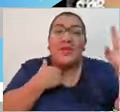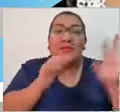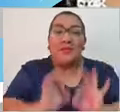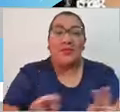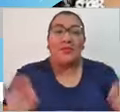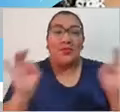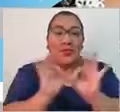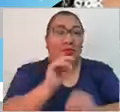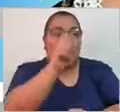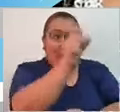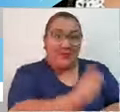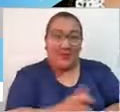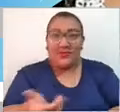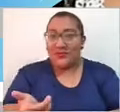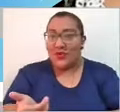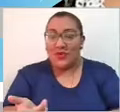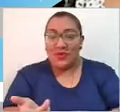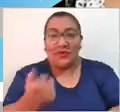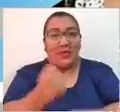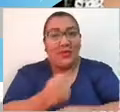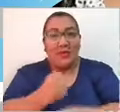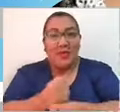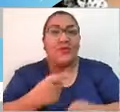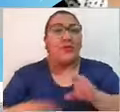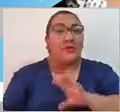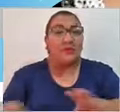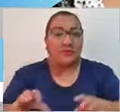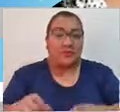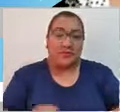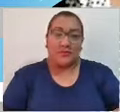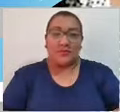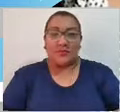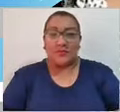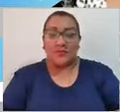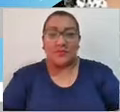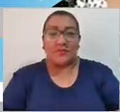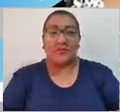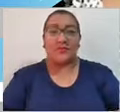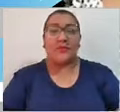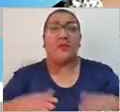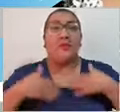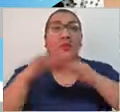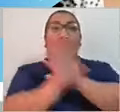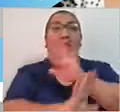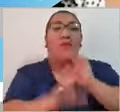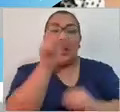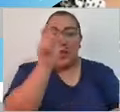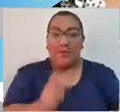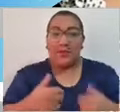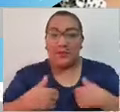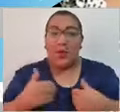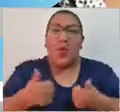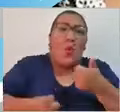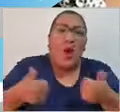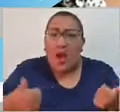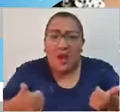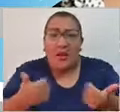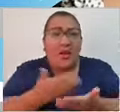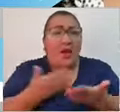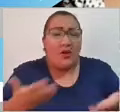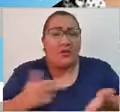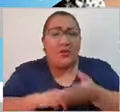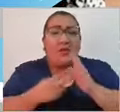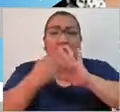conveniente en el que la ejecución de estas medidas efectivamente proteja a la víctima. ¿Cuáles son estas medidas